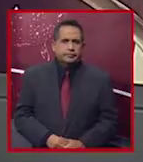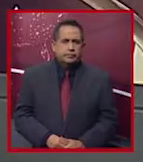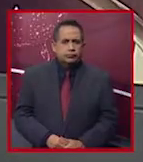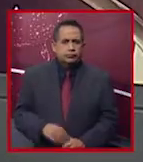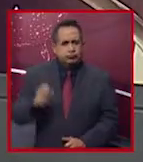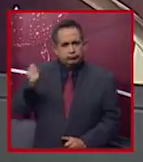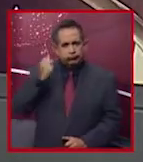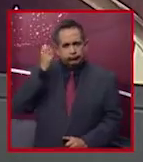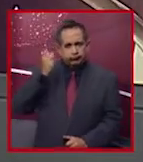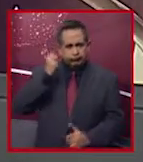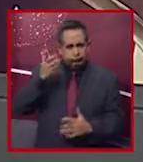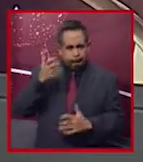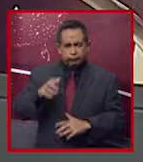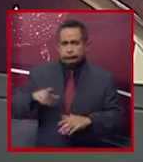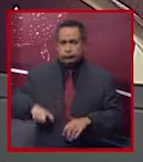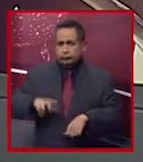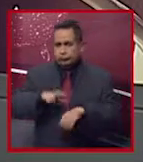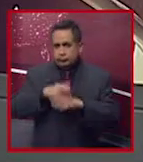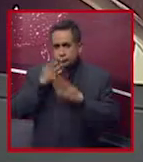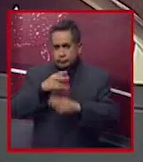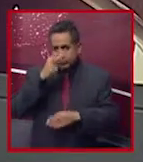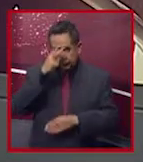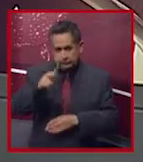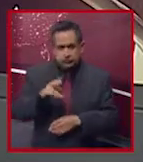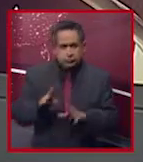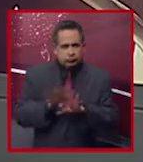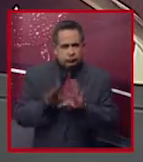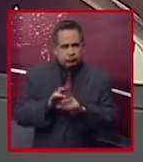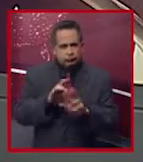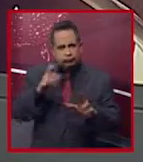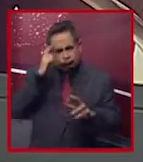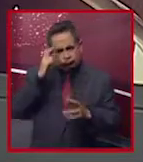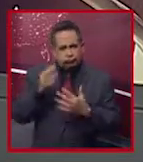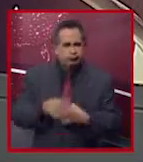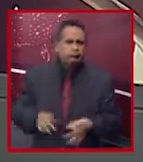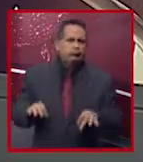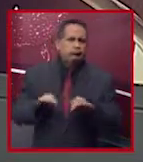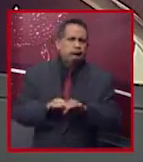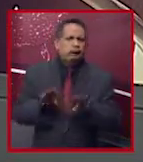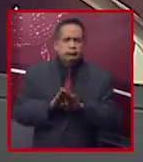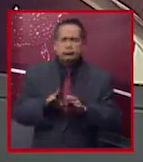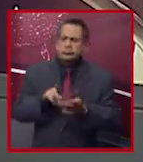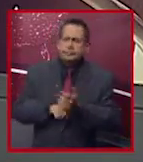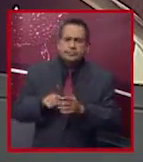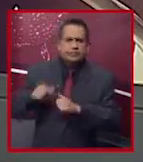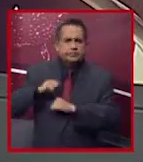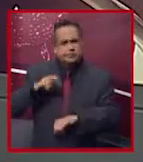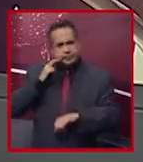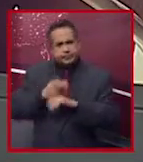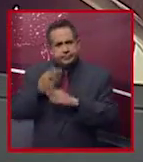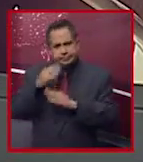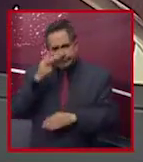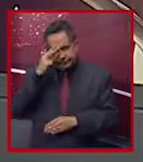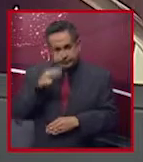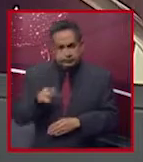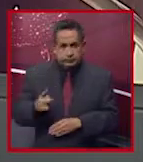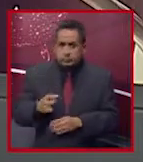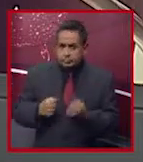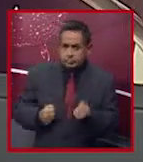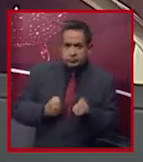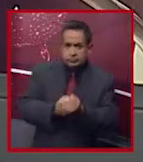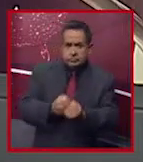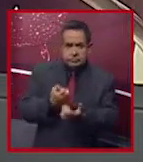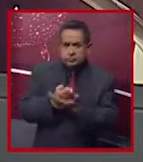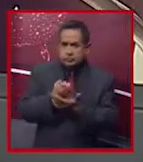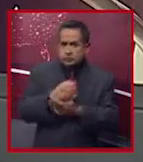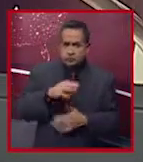Después de la presentación hecha por el gobernador del Banco de México y tras reconocer la importante labor que tiene este órgano autónomo como pieza angular de la